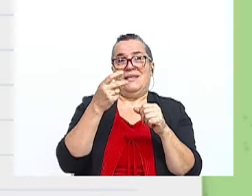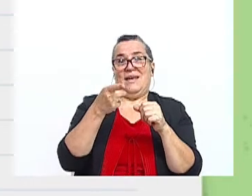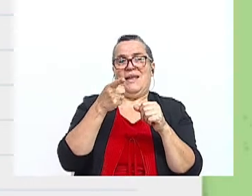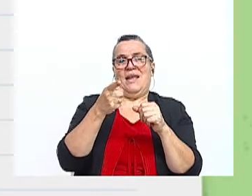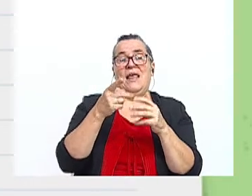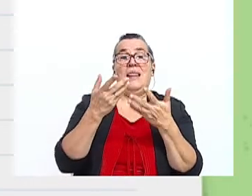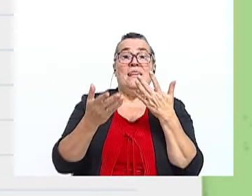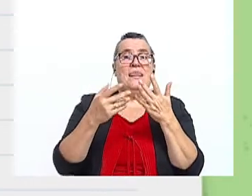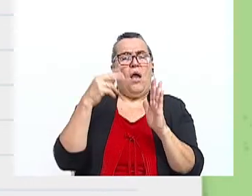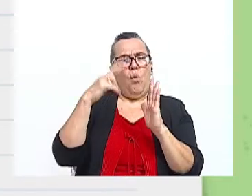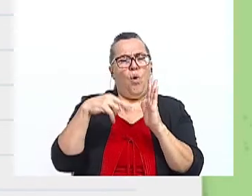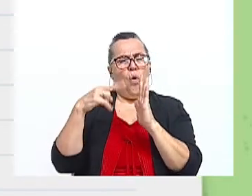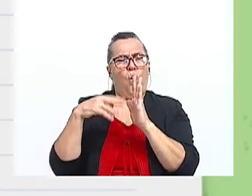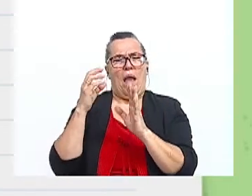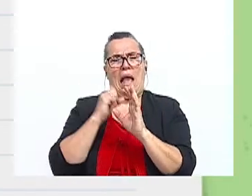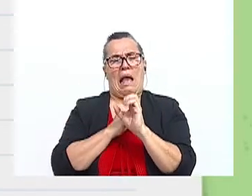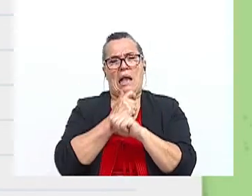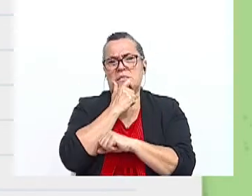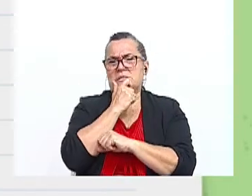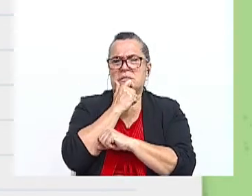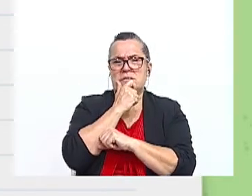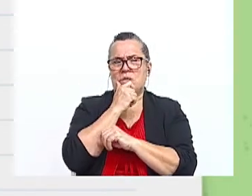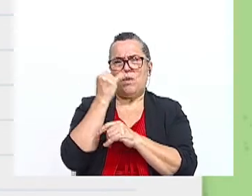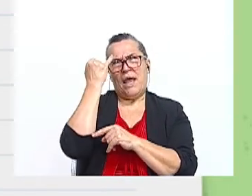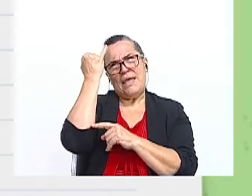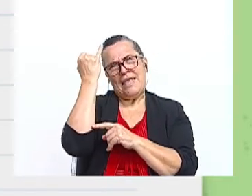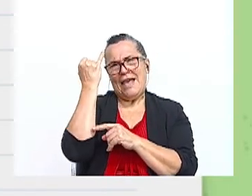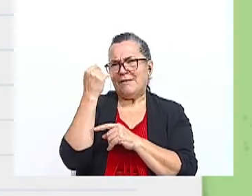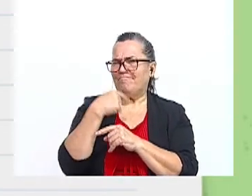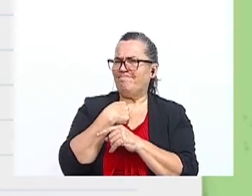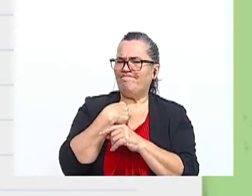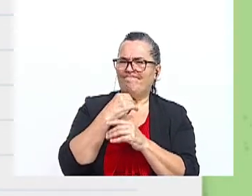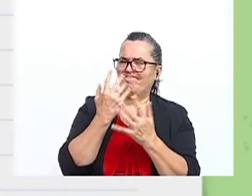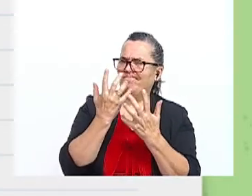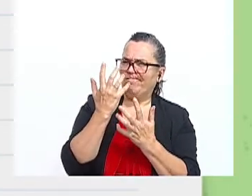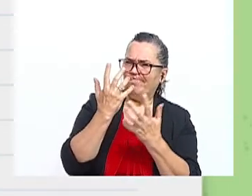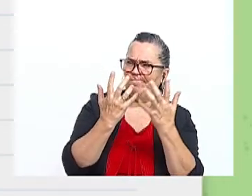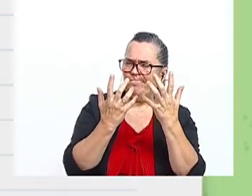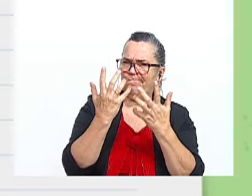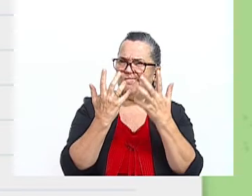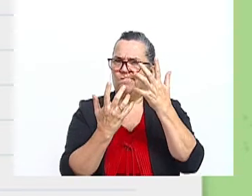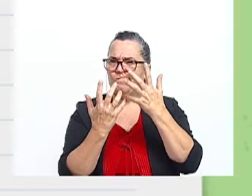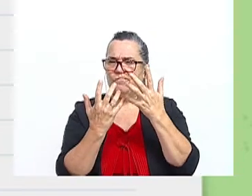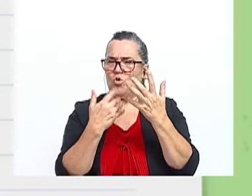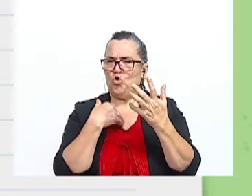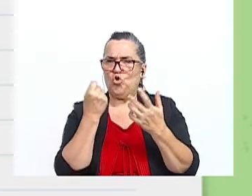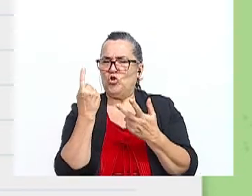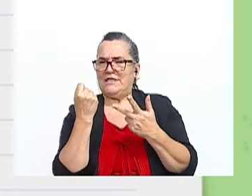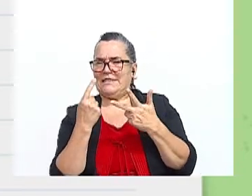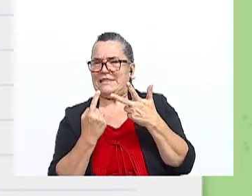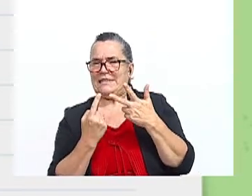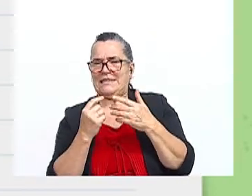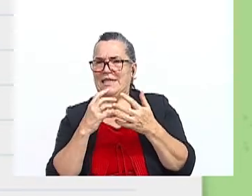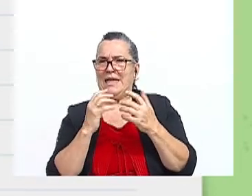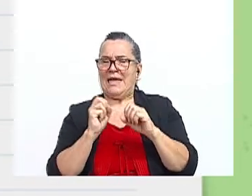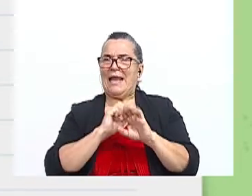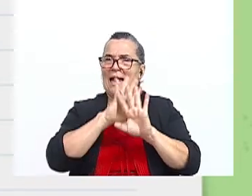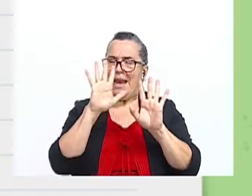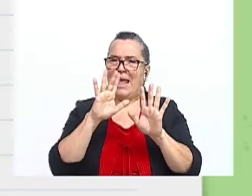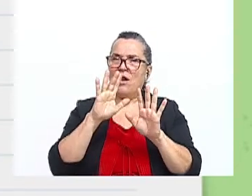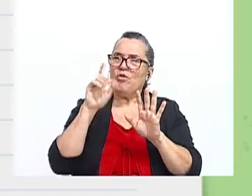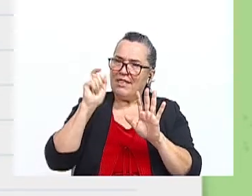al releerlo me doy cuenta que hay una idea que no va o que no se entiende y debo